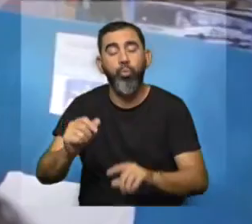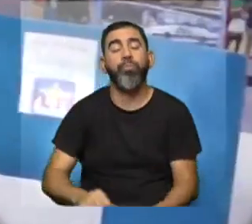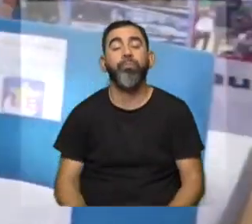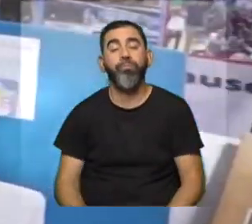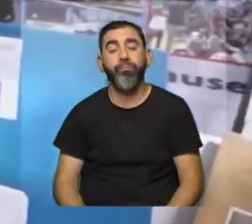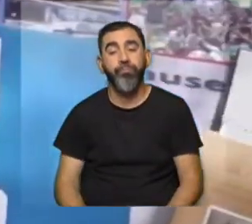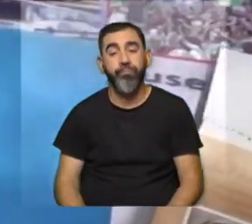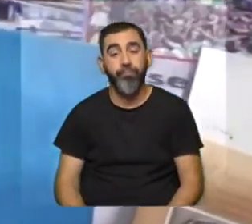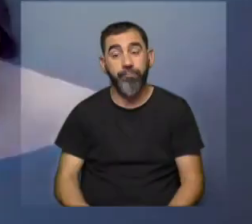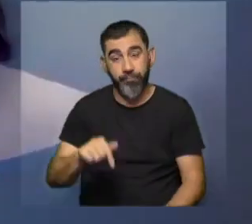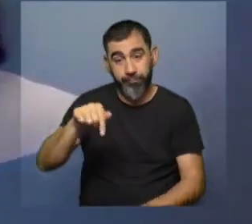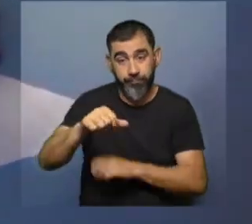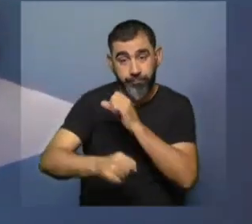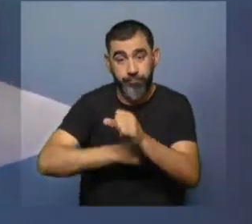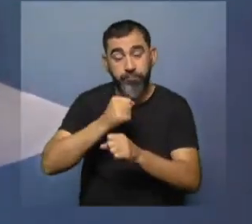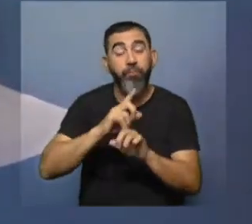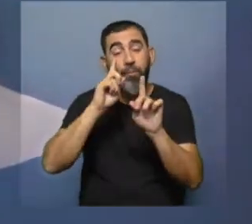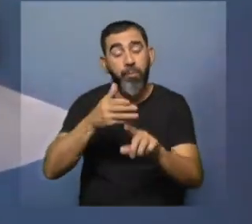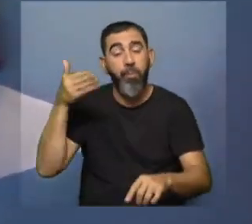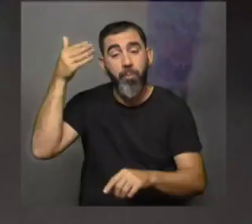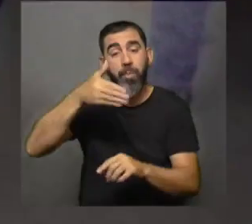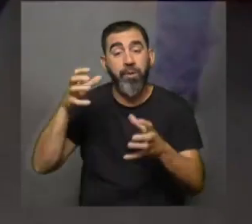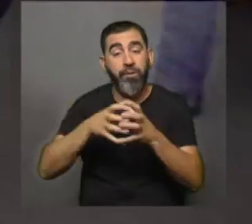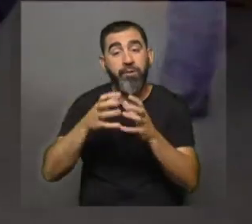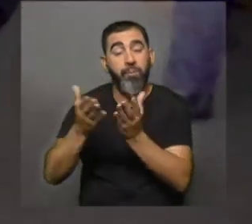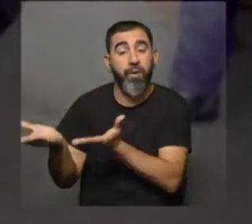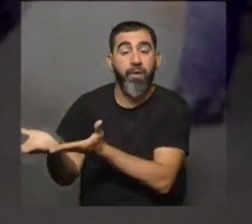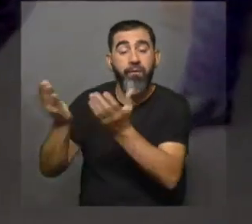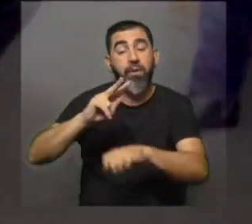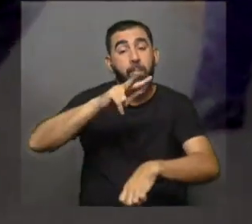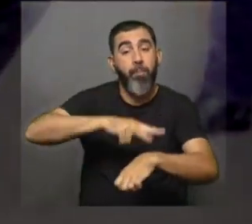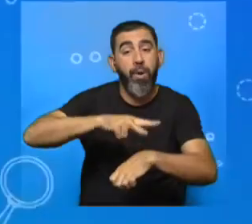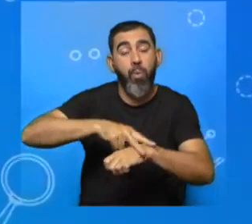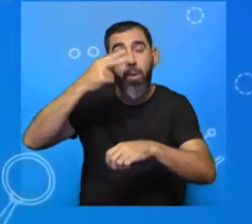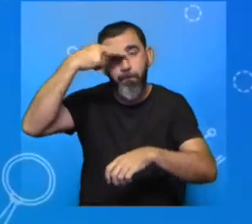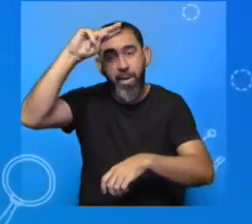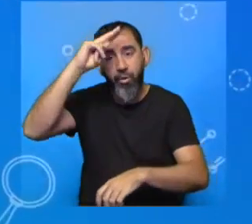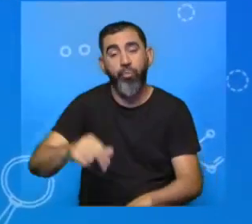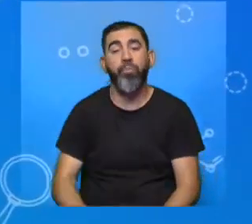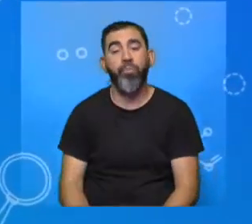rurales. En esta oportunidad también participarán delegaciones invitadas de Paraguay y México.